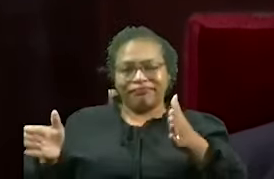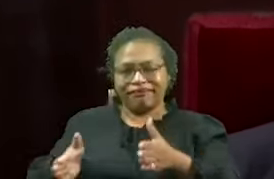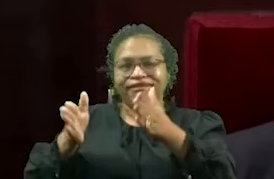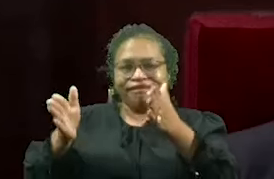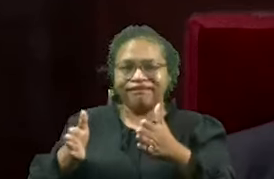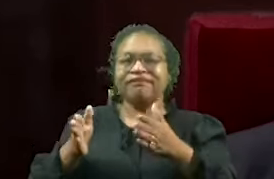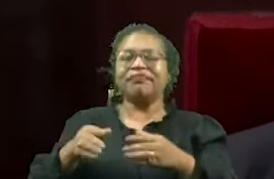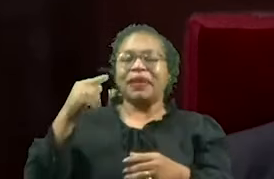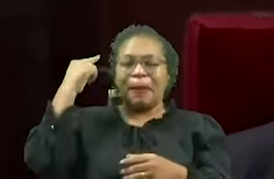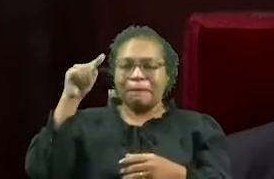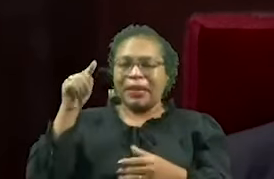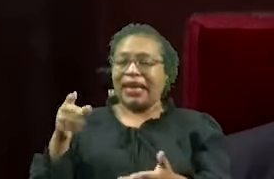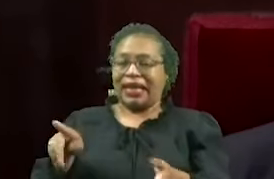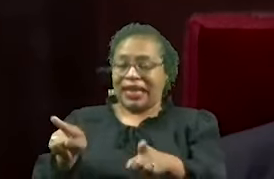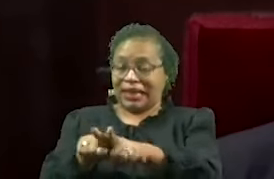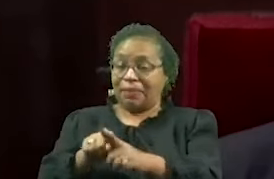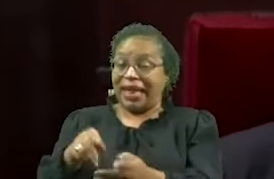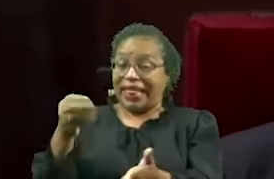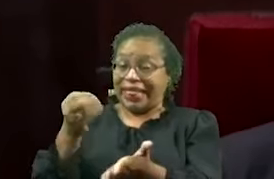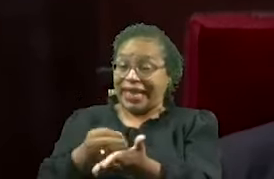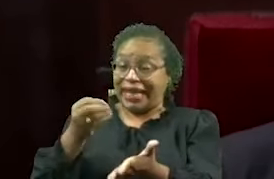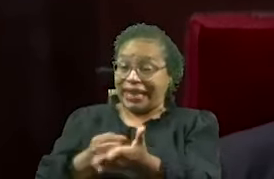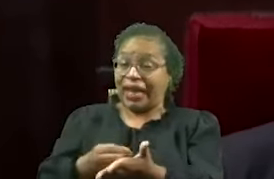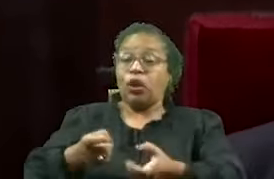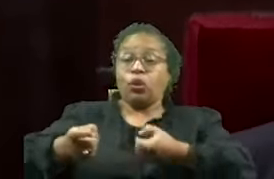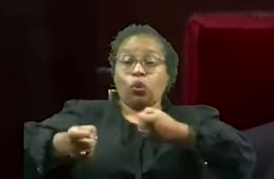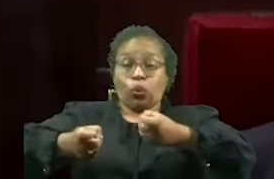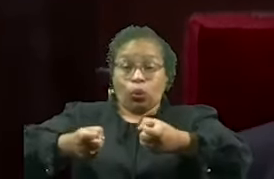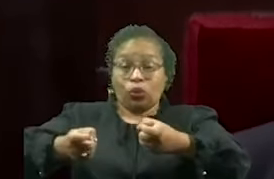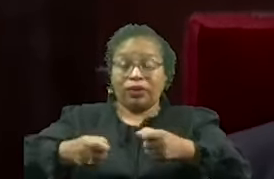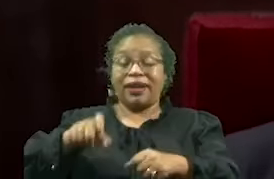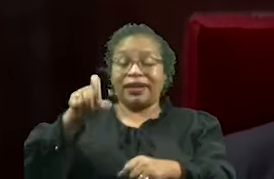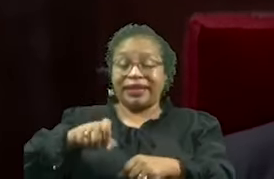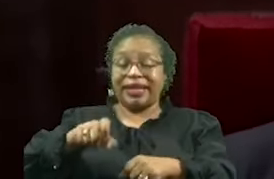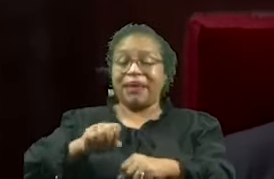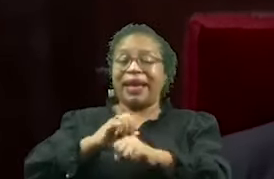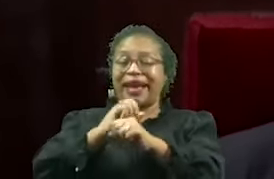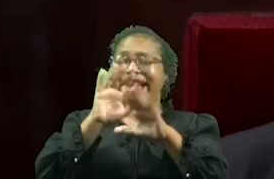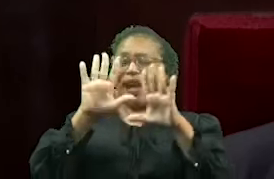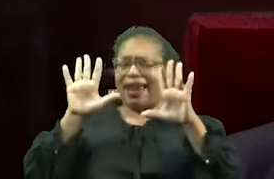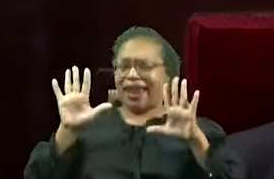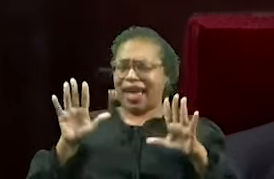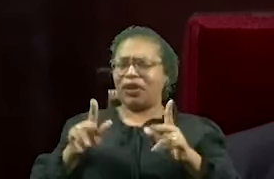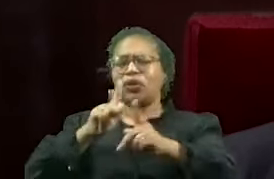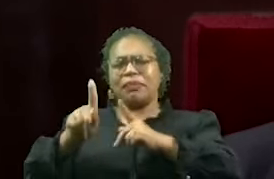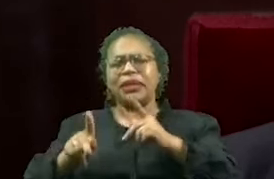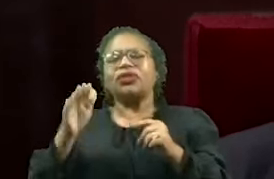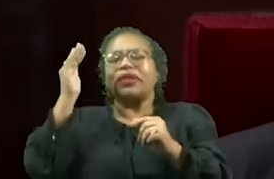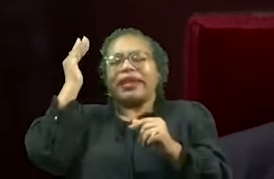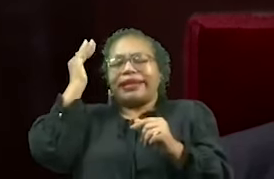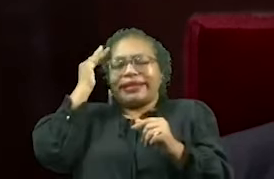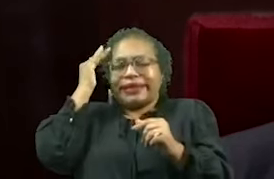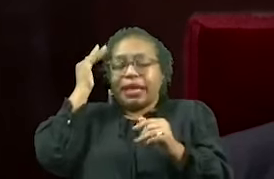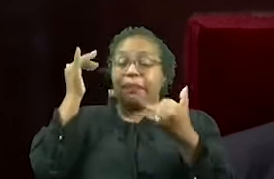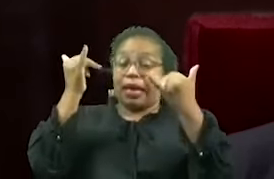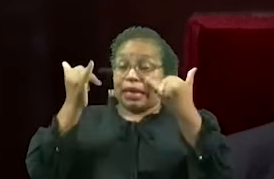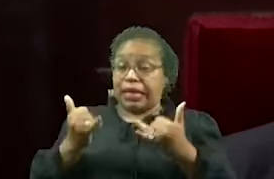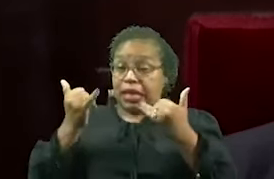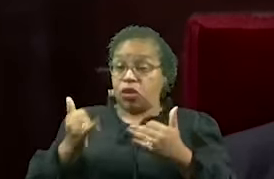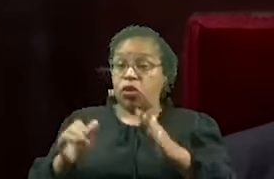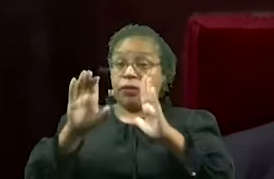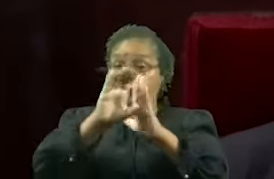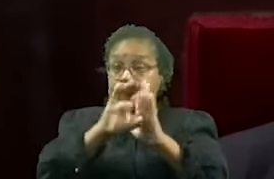transparente de los recursos públicos el cambio constitucional que hoy proclamamos simboliza el fin de La era del